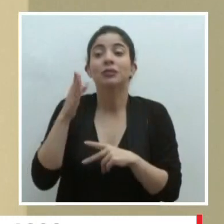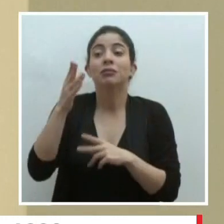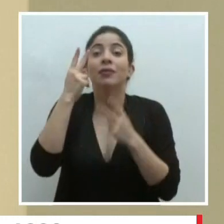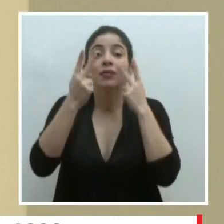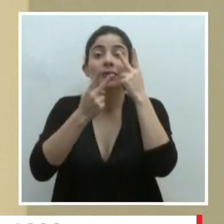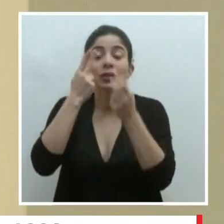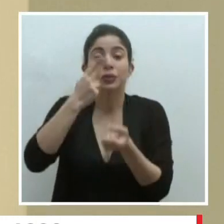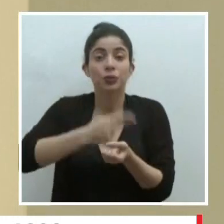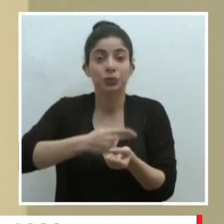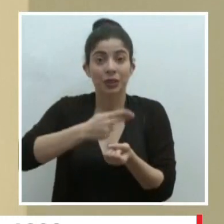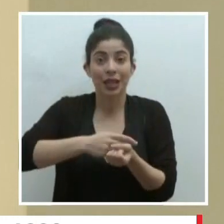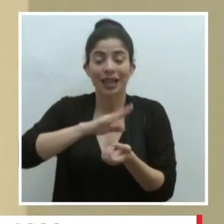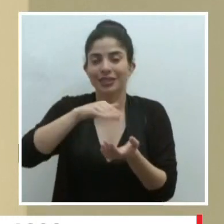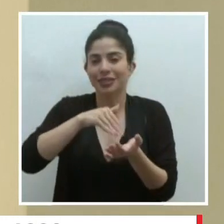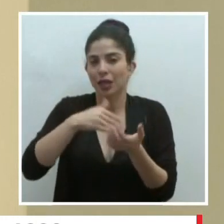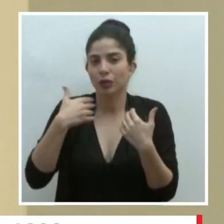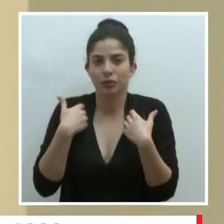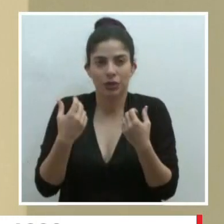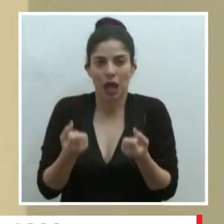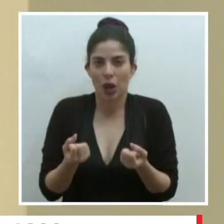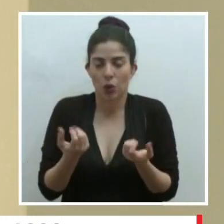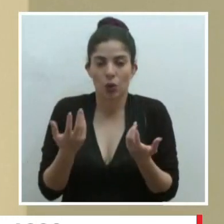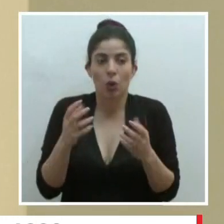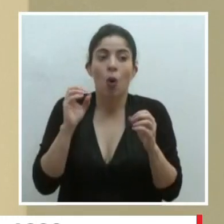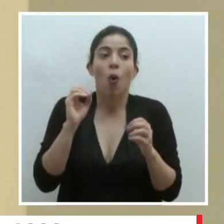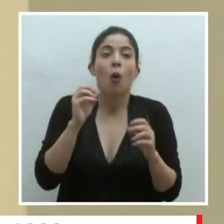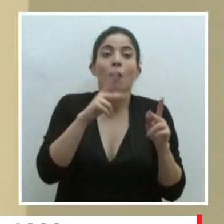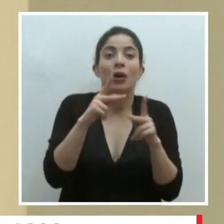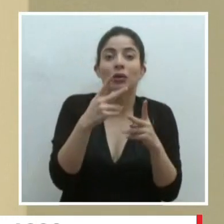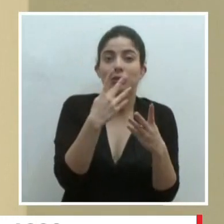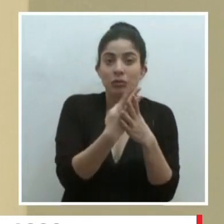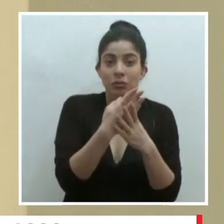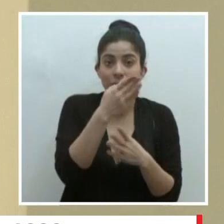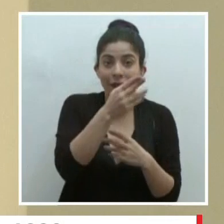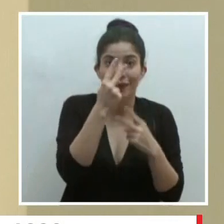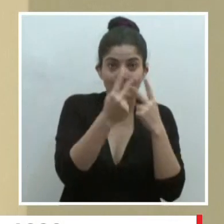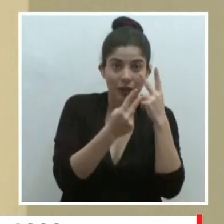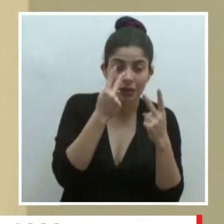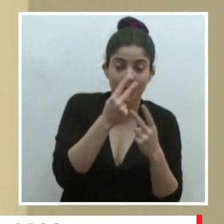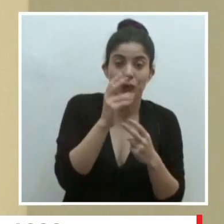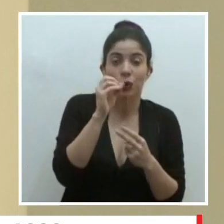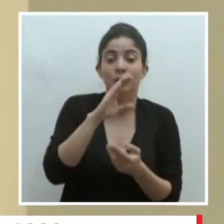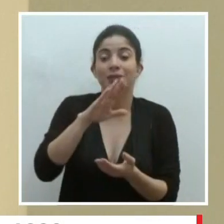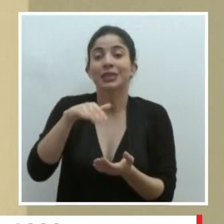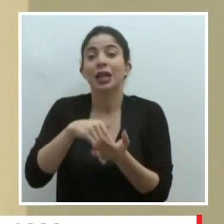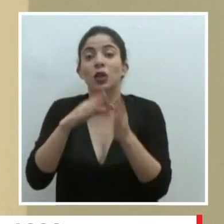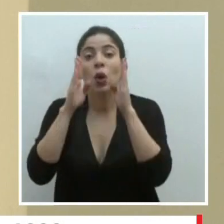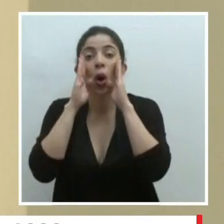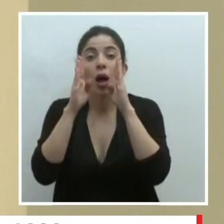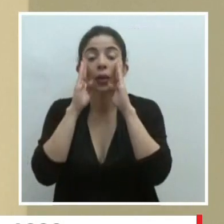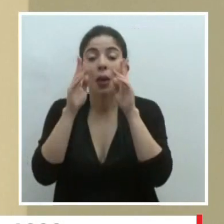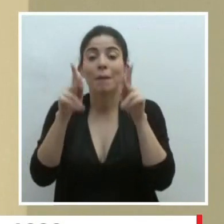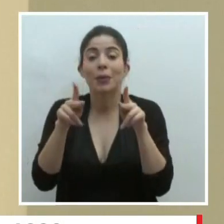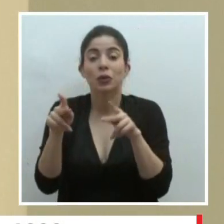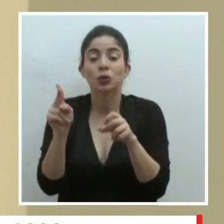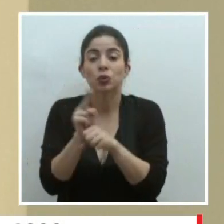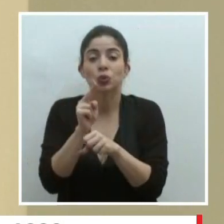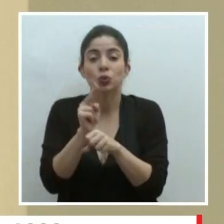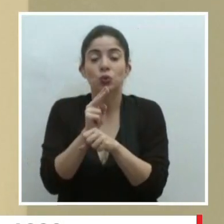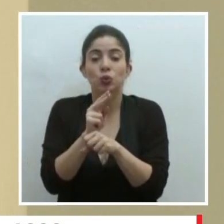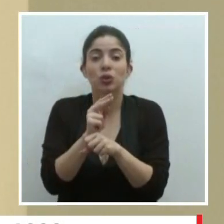salud, que visitan centros privados de libertad, centros de atención de personas que consumen